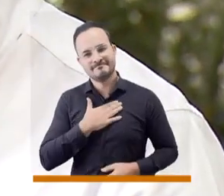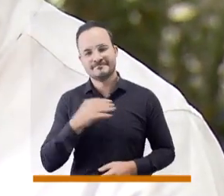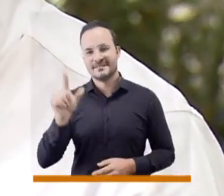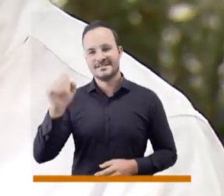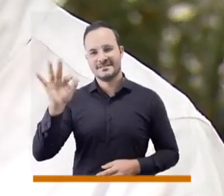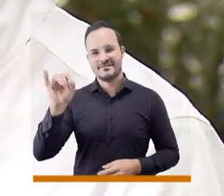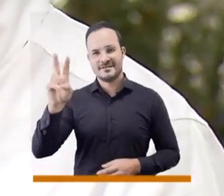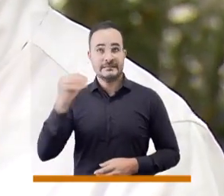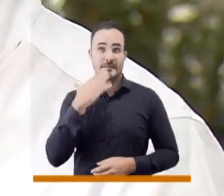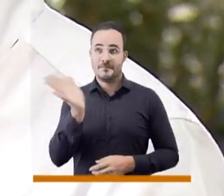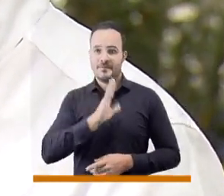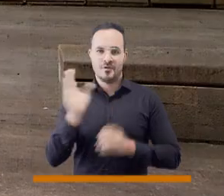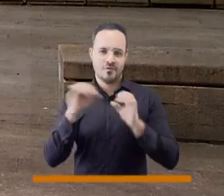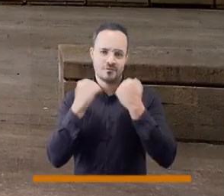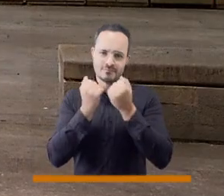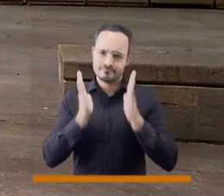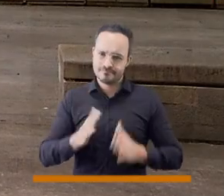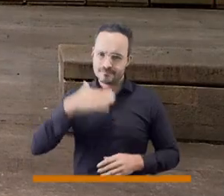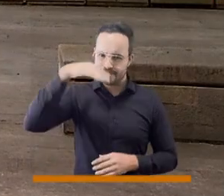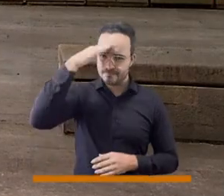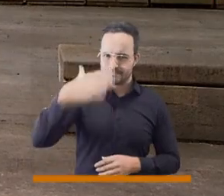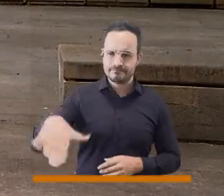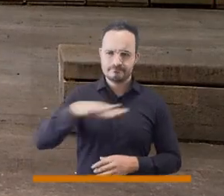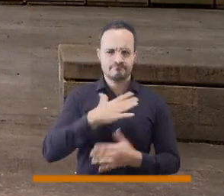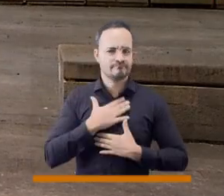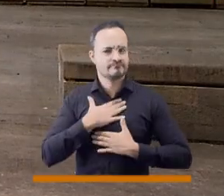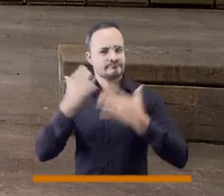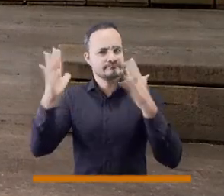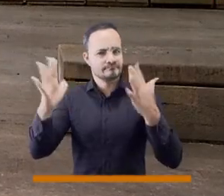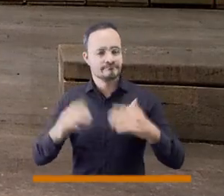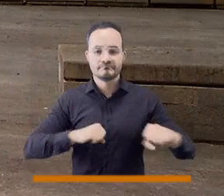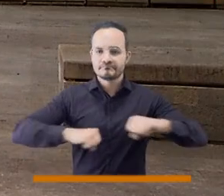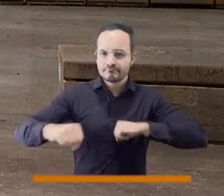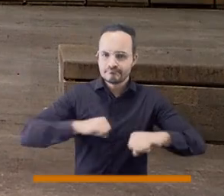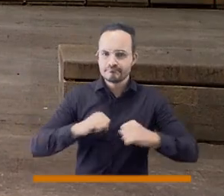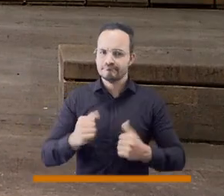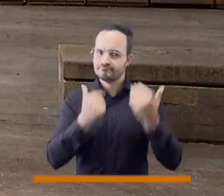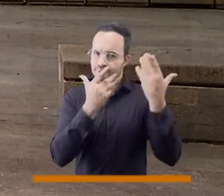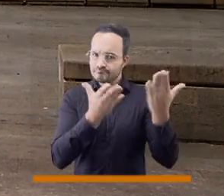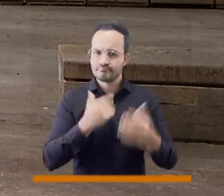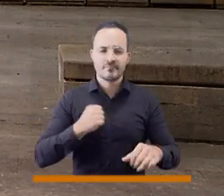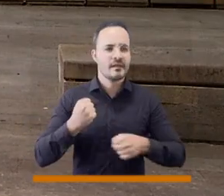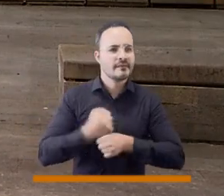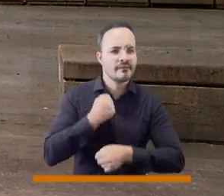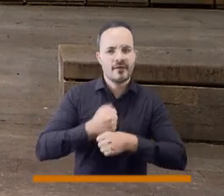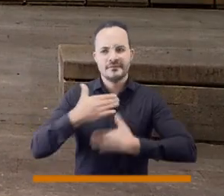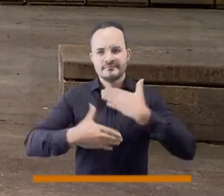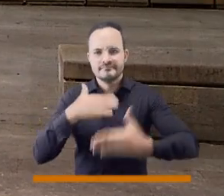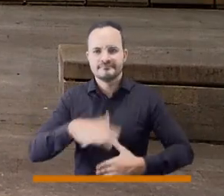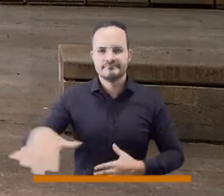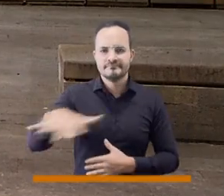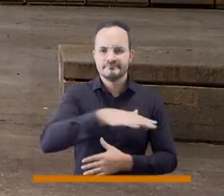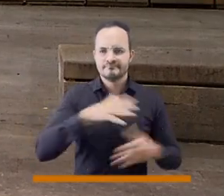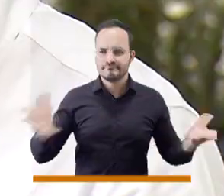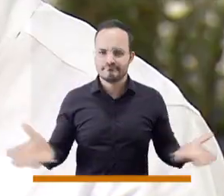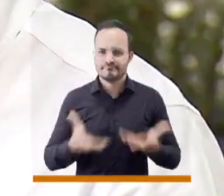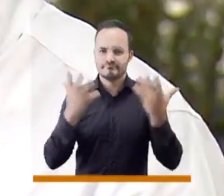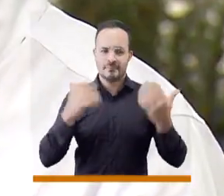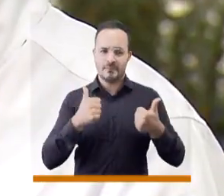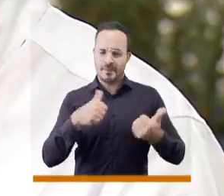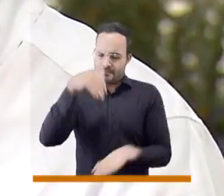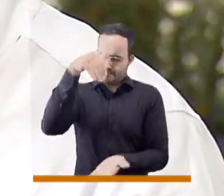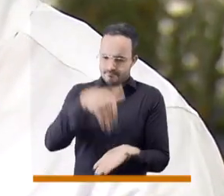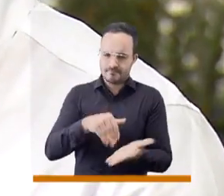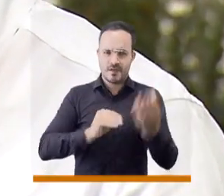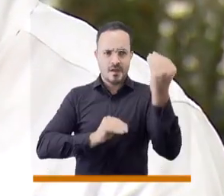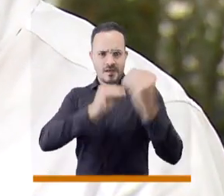una gran periodista, y a mi amigo Sebastián, el mejor concejal de Medellín. Felicitaciones por el liderazgo, felicitaciones por todo el trabajo que